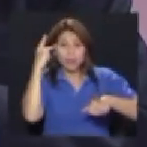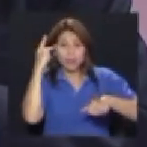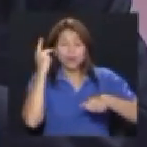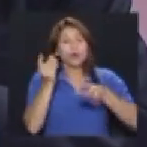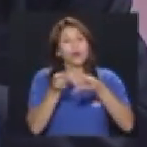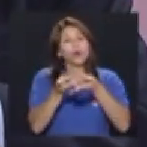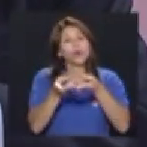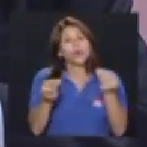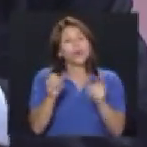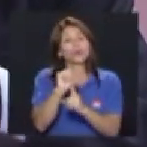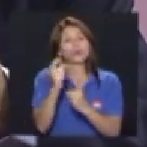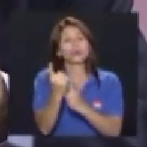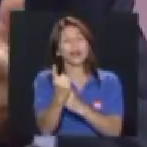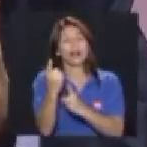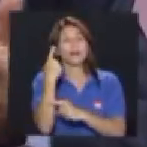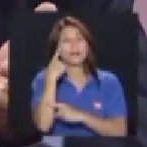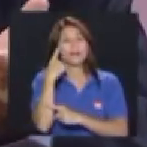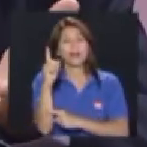un